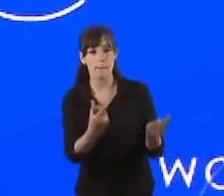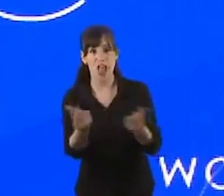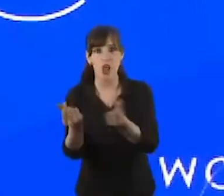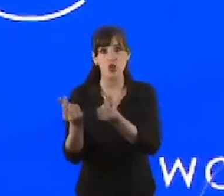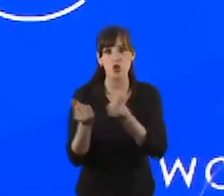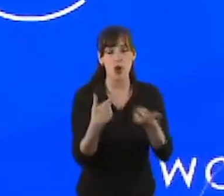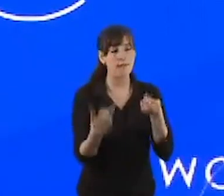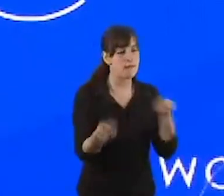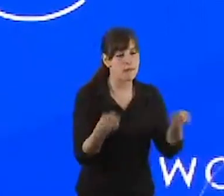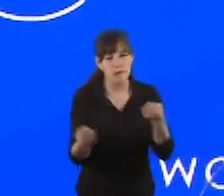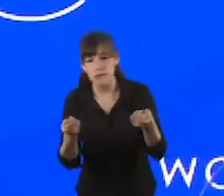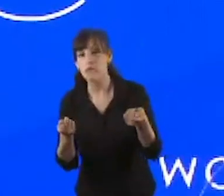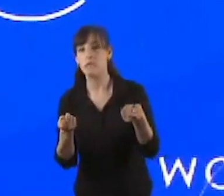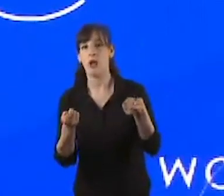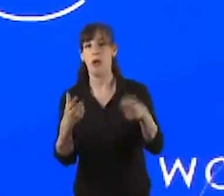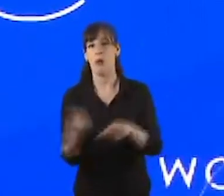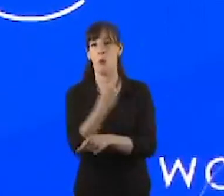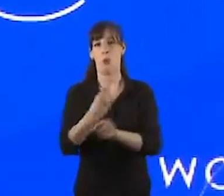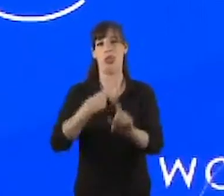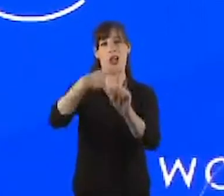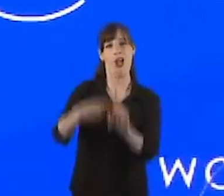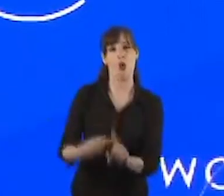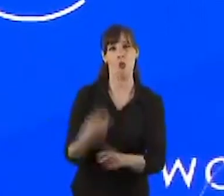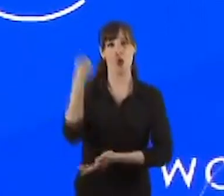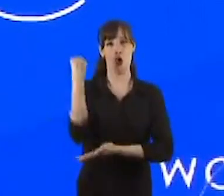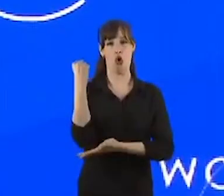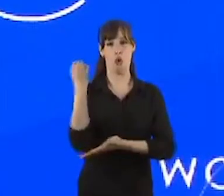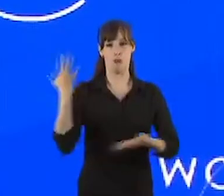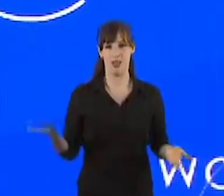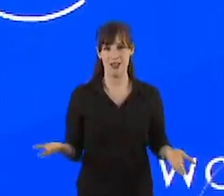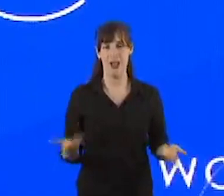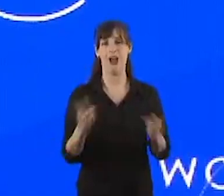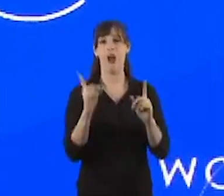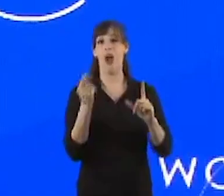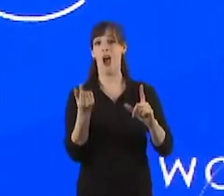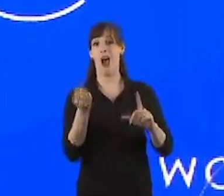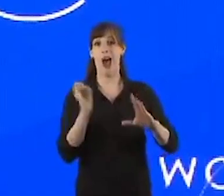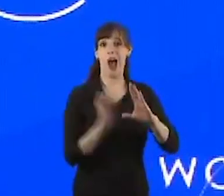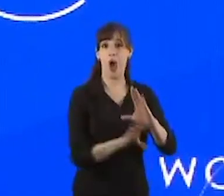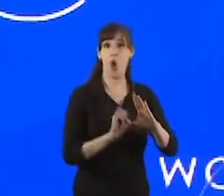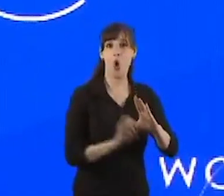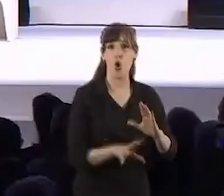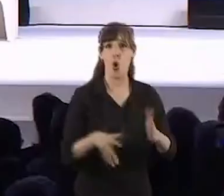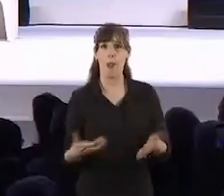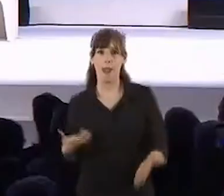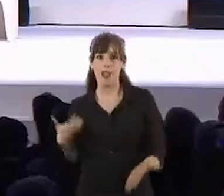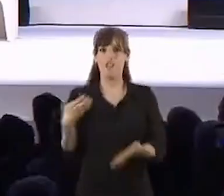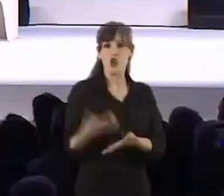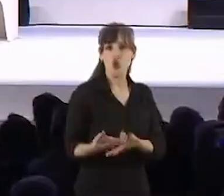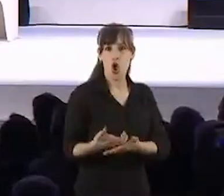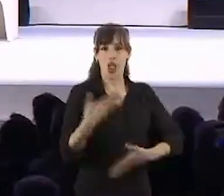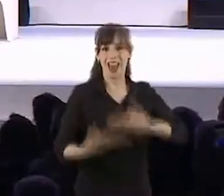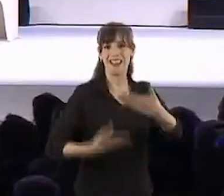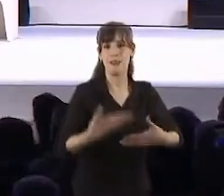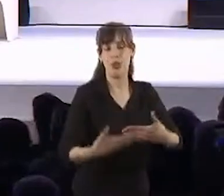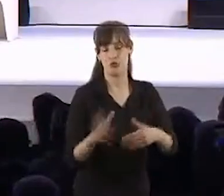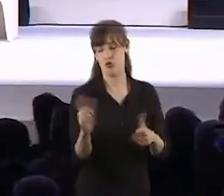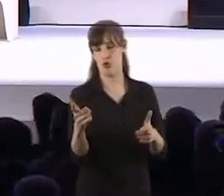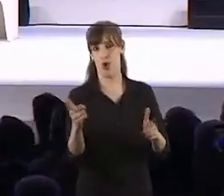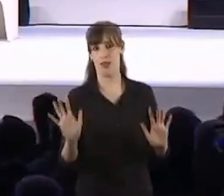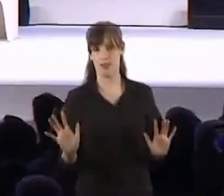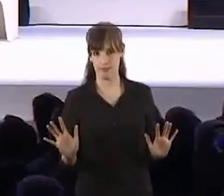el cálculo económico y, en consecuencia, el ahorro, la inversión y el crecimiento. Este